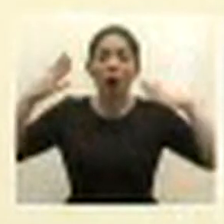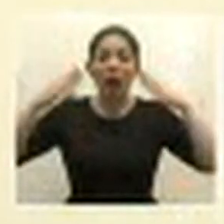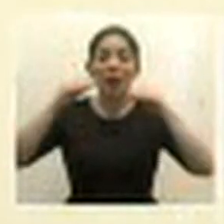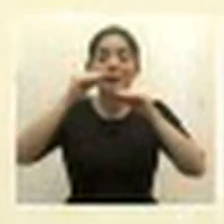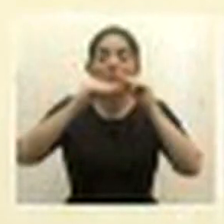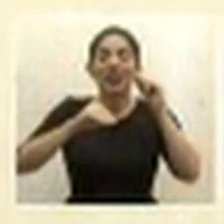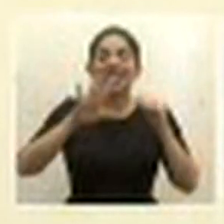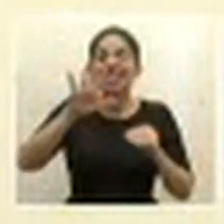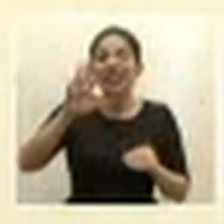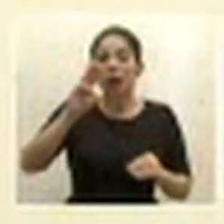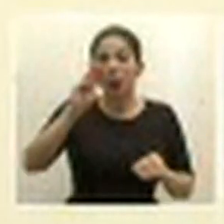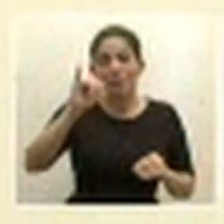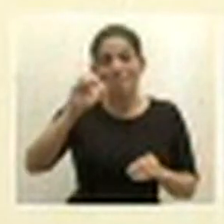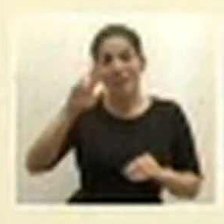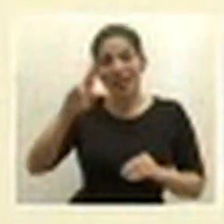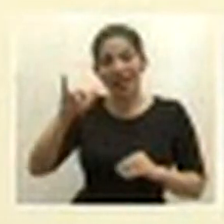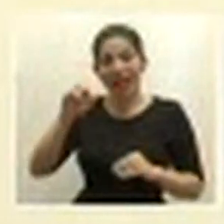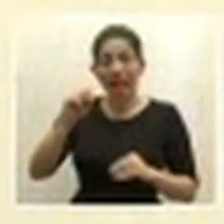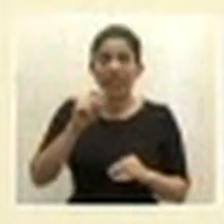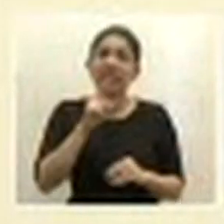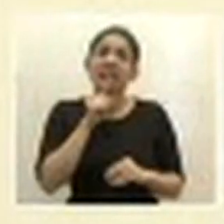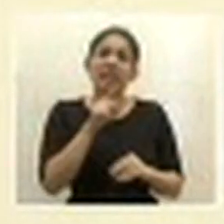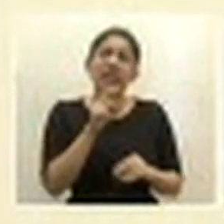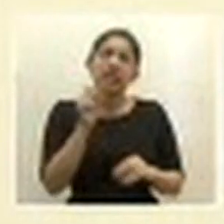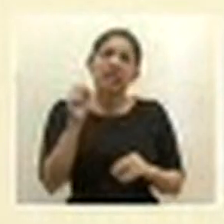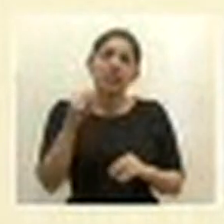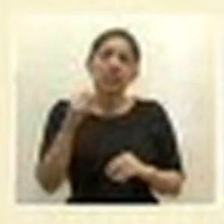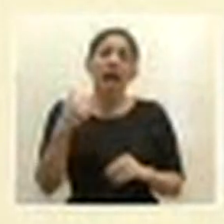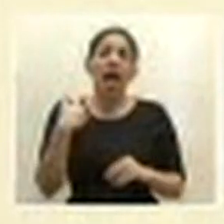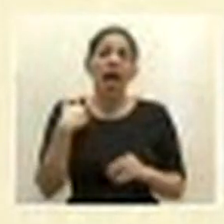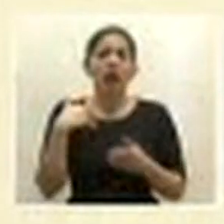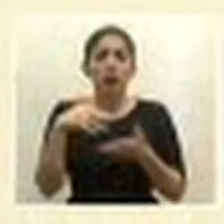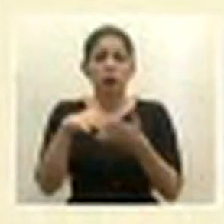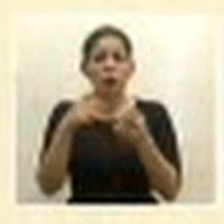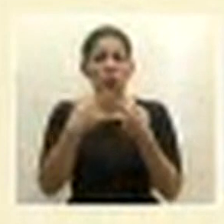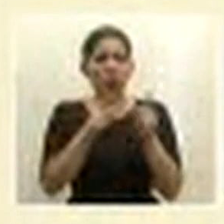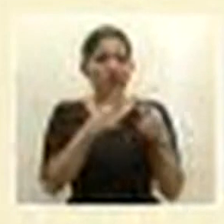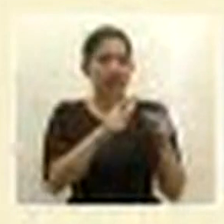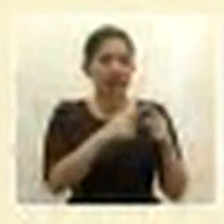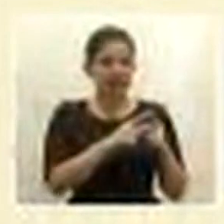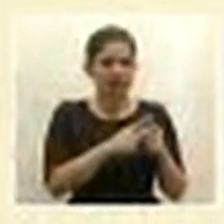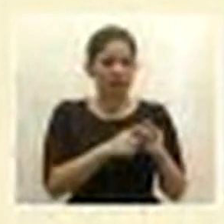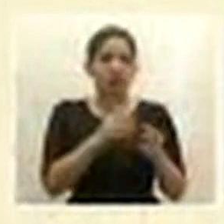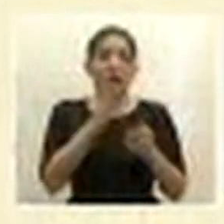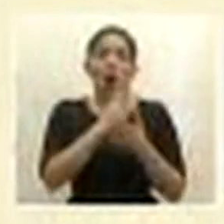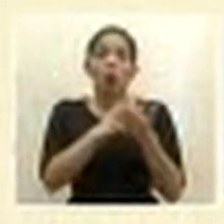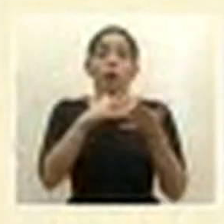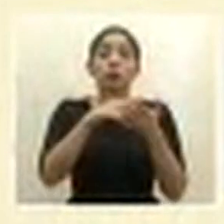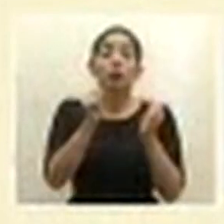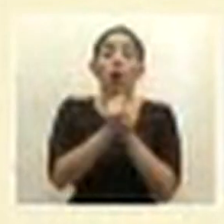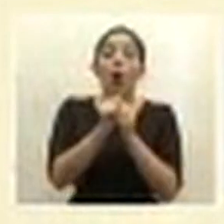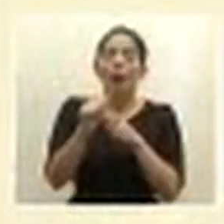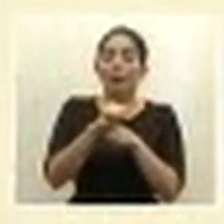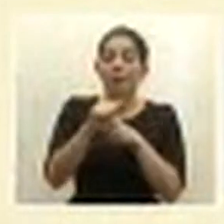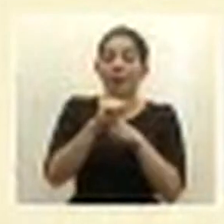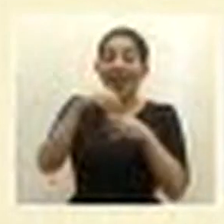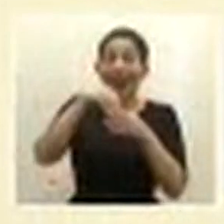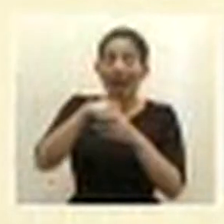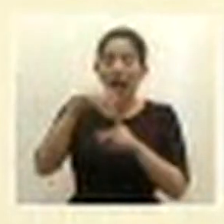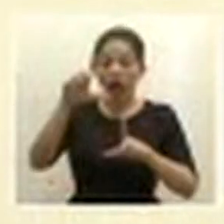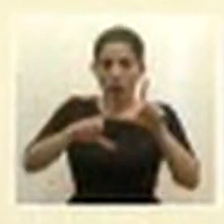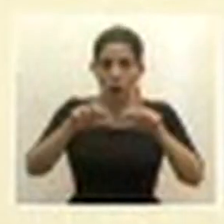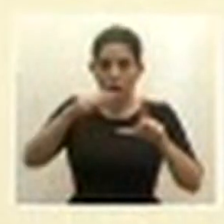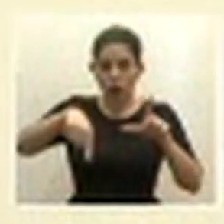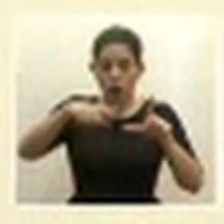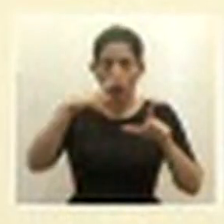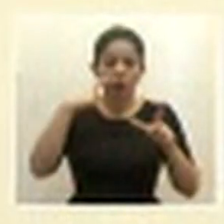5 micras. En realidad, pues sí, ha habido diferentes estudios, algunos que han hecho simulaciones en laboratorio.